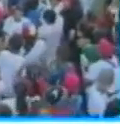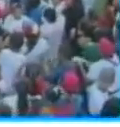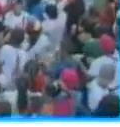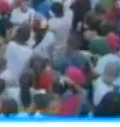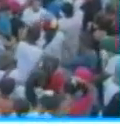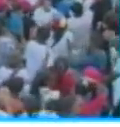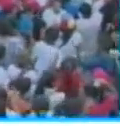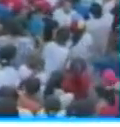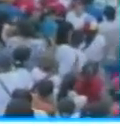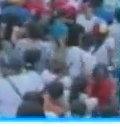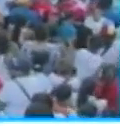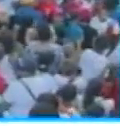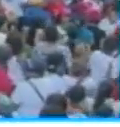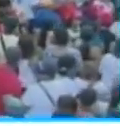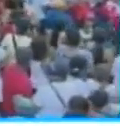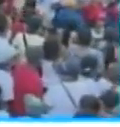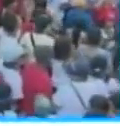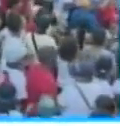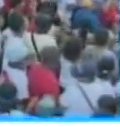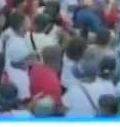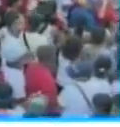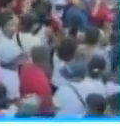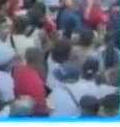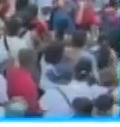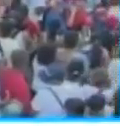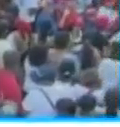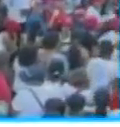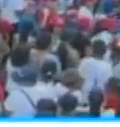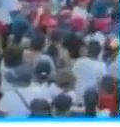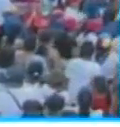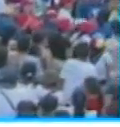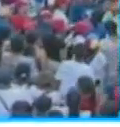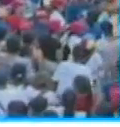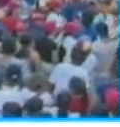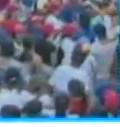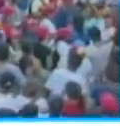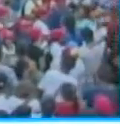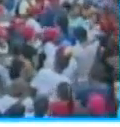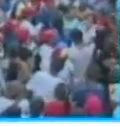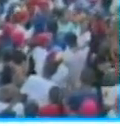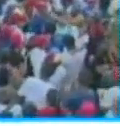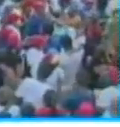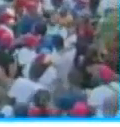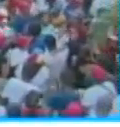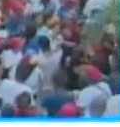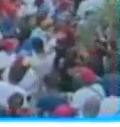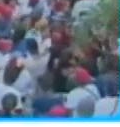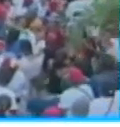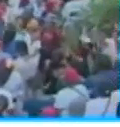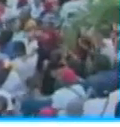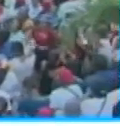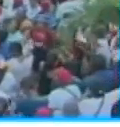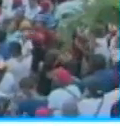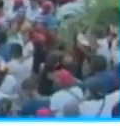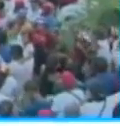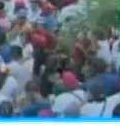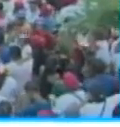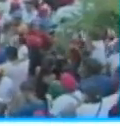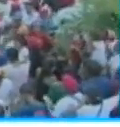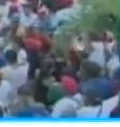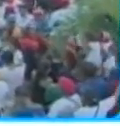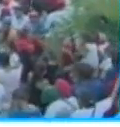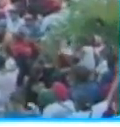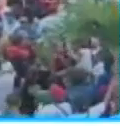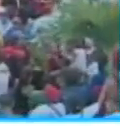Bueno, continúen entonces con su acto allá de cierre de campaña. Estamos desplegados por todo el país. Estamos a punto